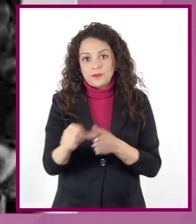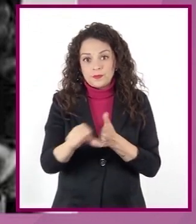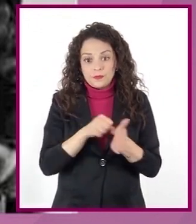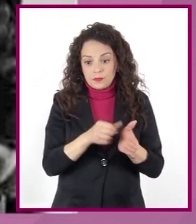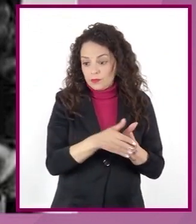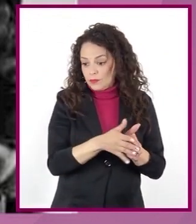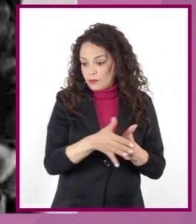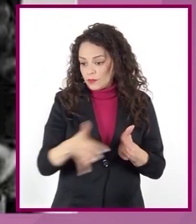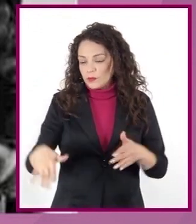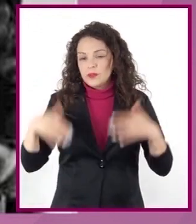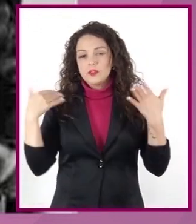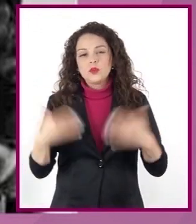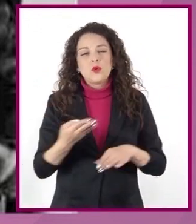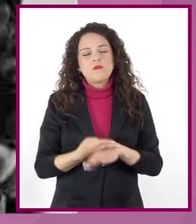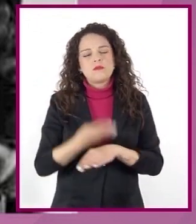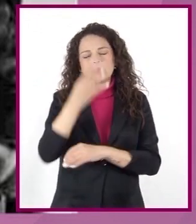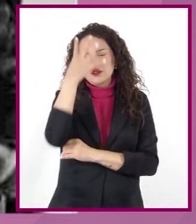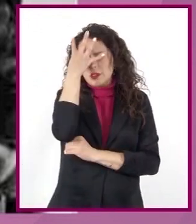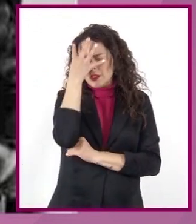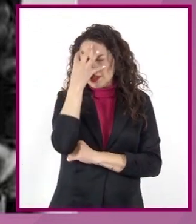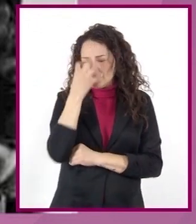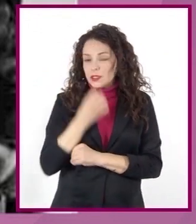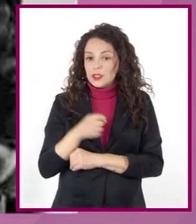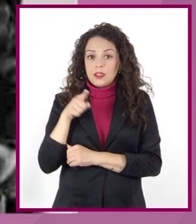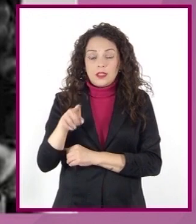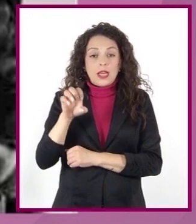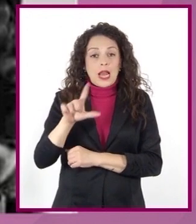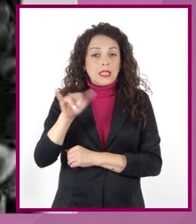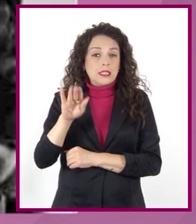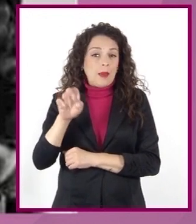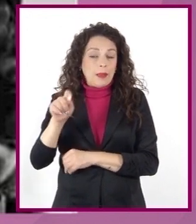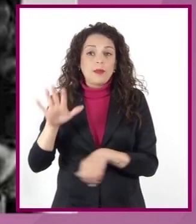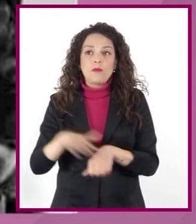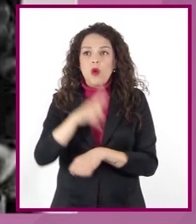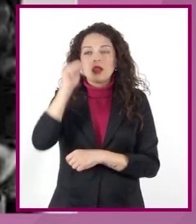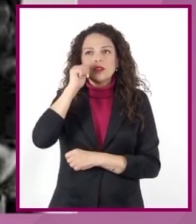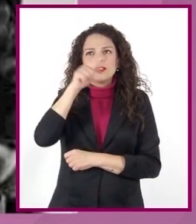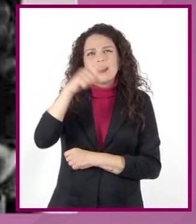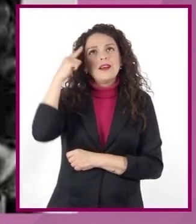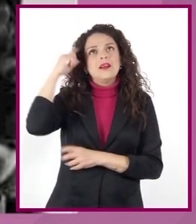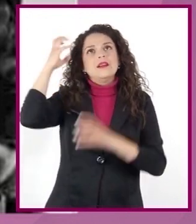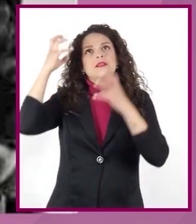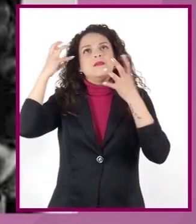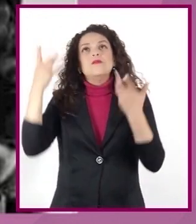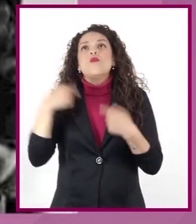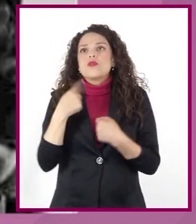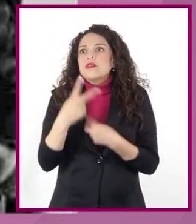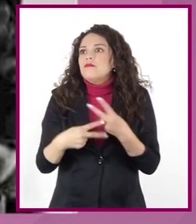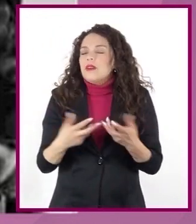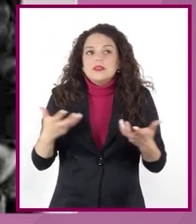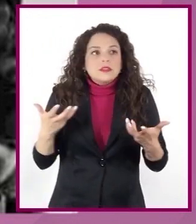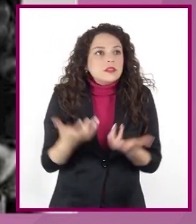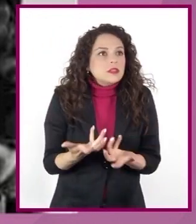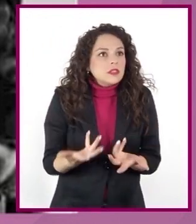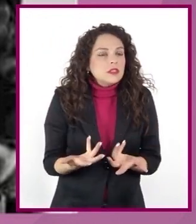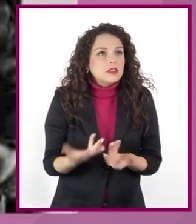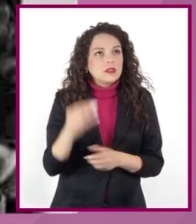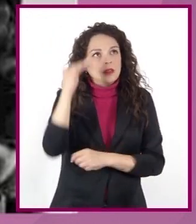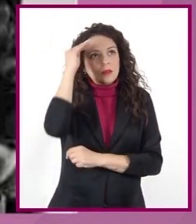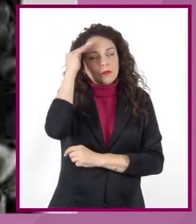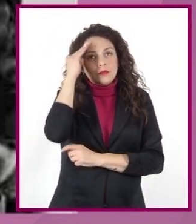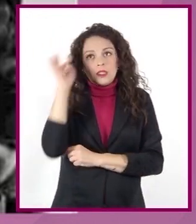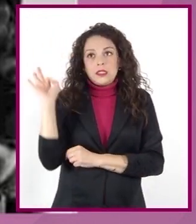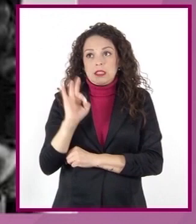muy oscuros para Elizabeth. Constantemente se preguntaba qué iba a hacer de ella. Pensaba que si